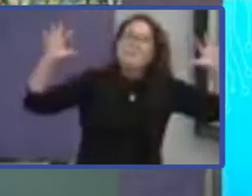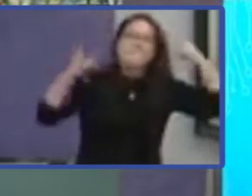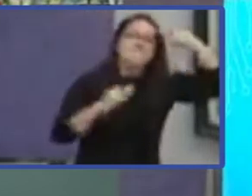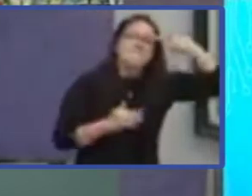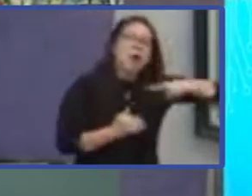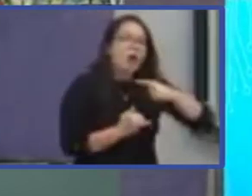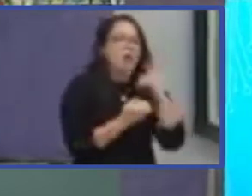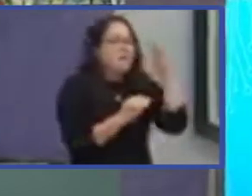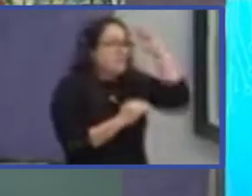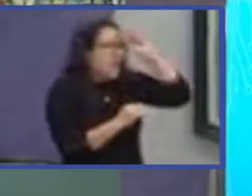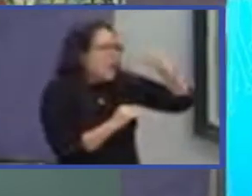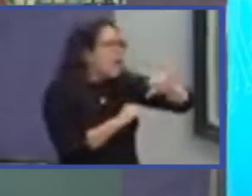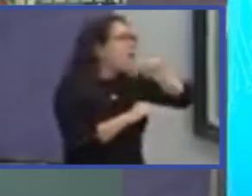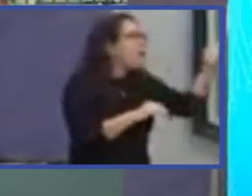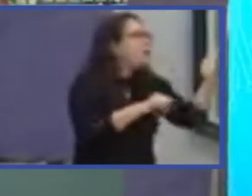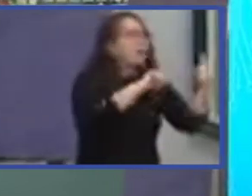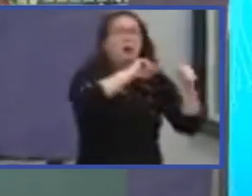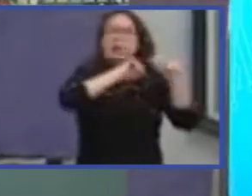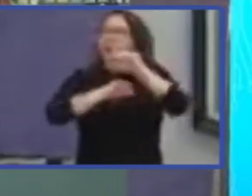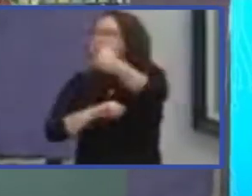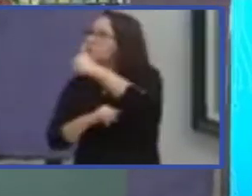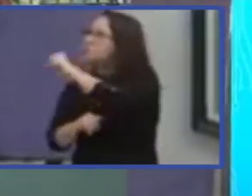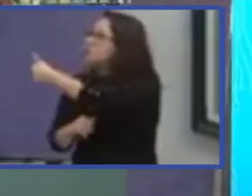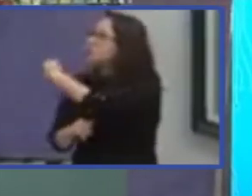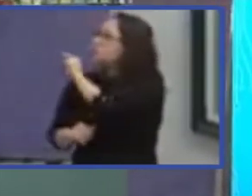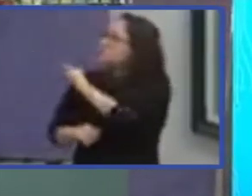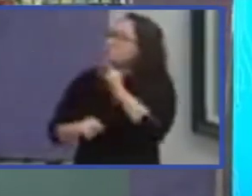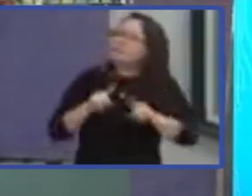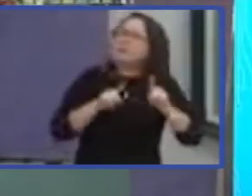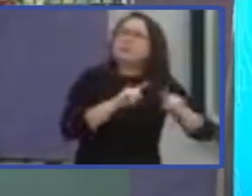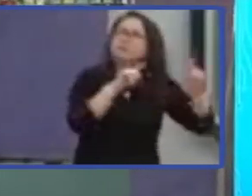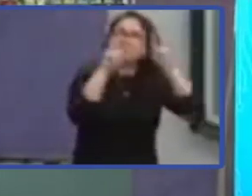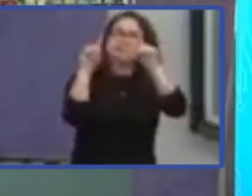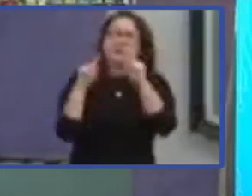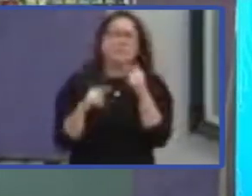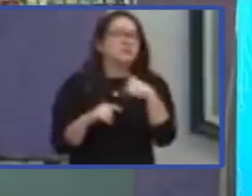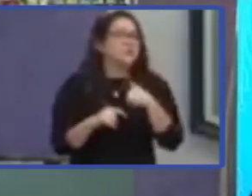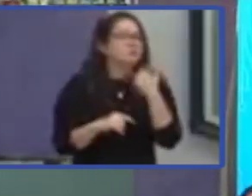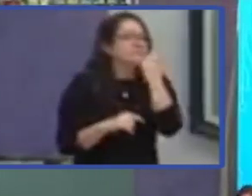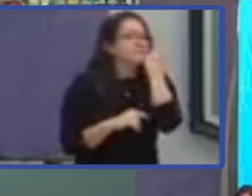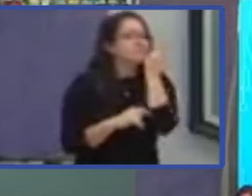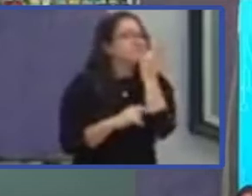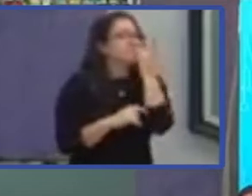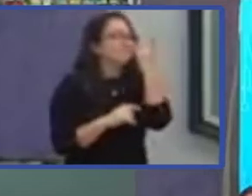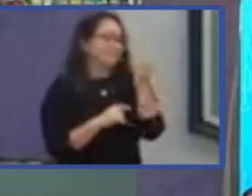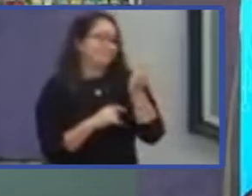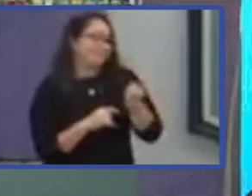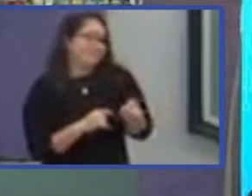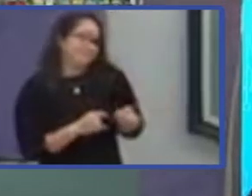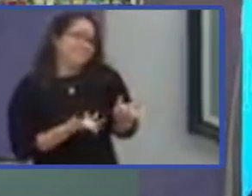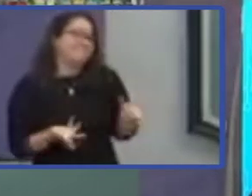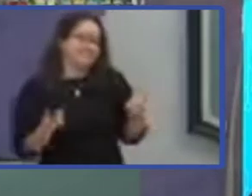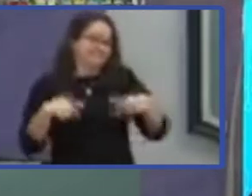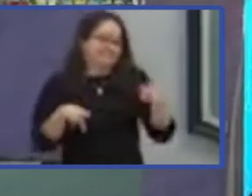realidades y entonces aquí quiero comentarles que esto es lo que hacen los matemáticos no son nada más raíces cuadradas